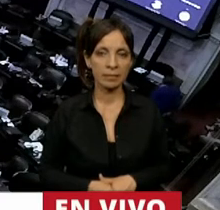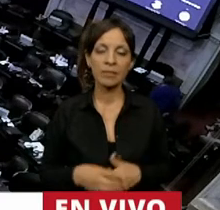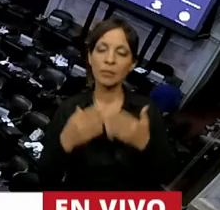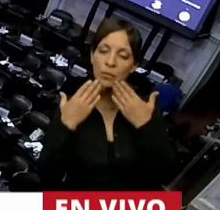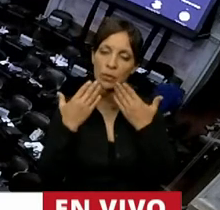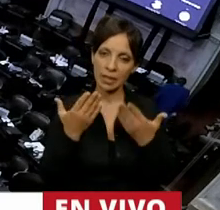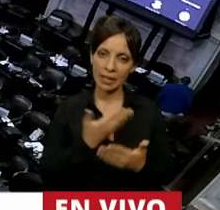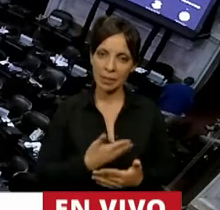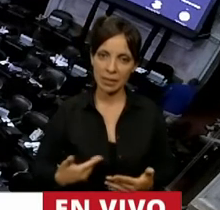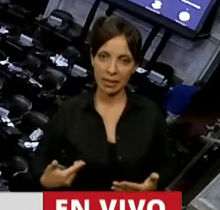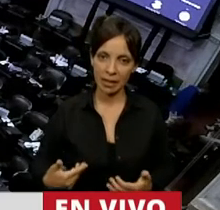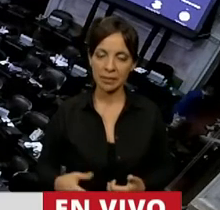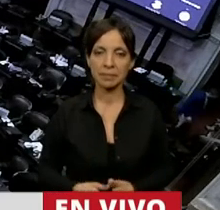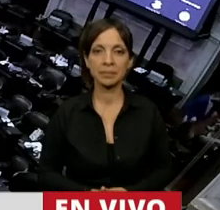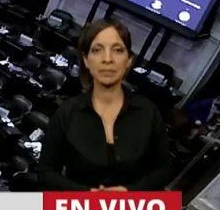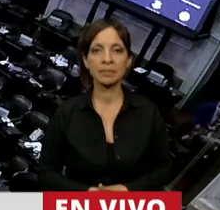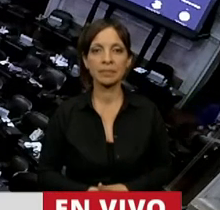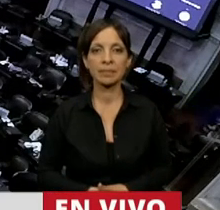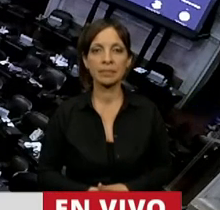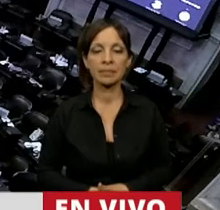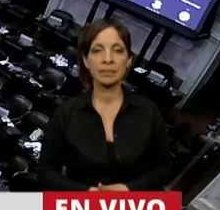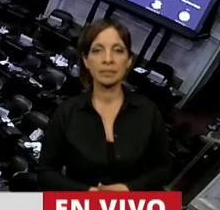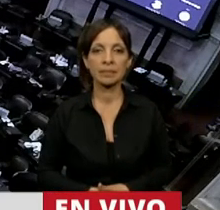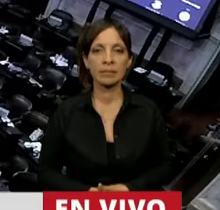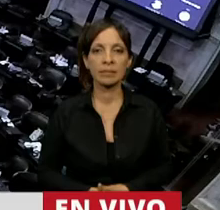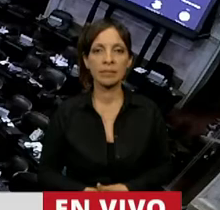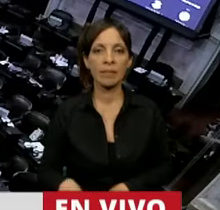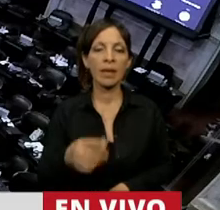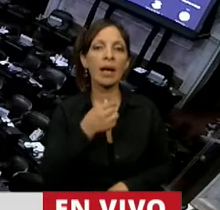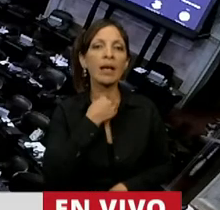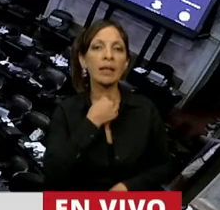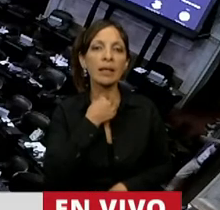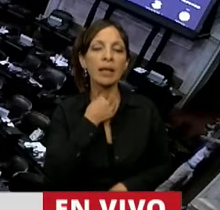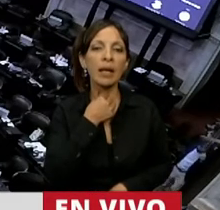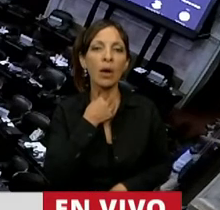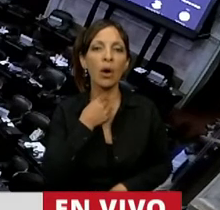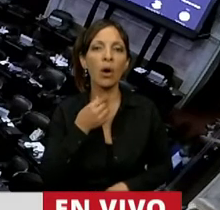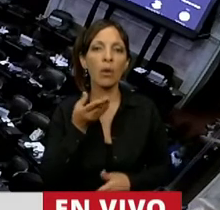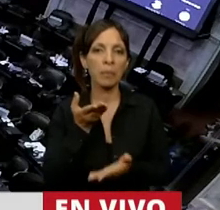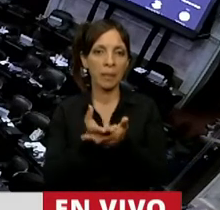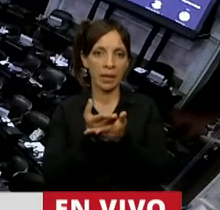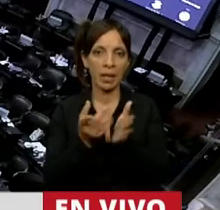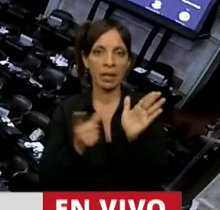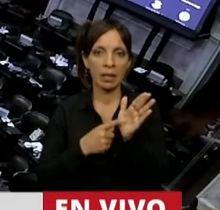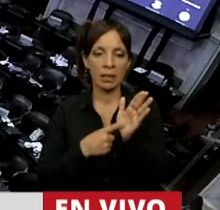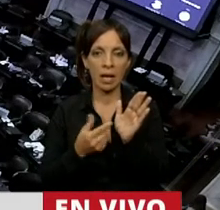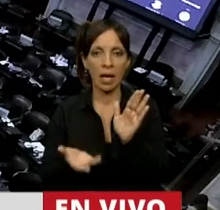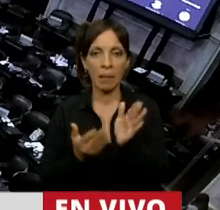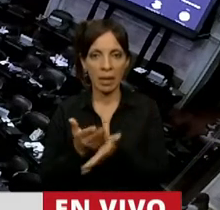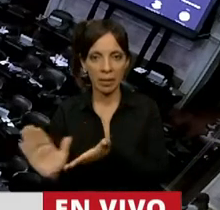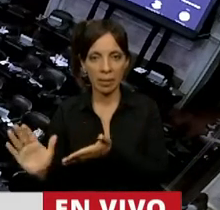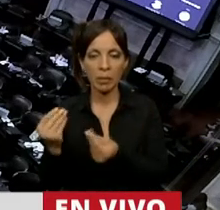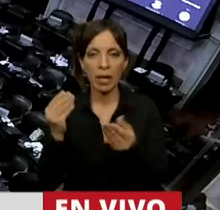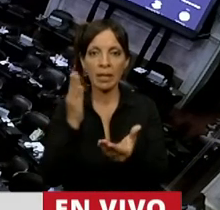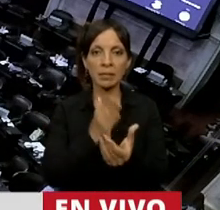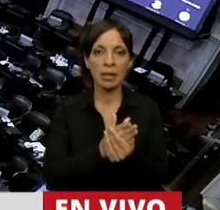Gracias, señor presidente. En este caso quiero hacer un pedido de apartamiento para que se trate el expediente